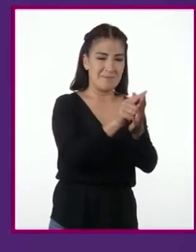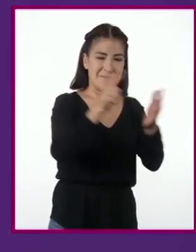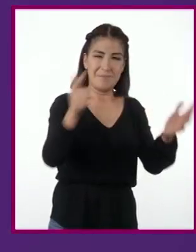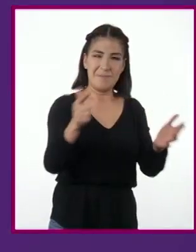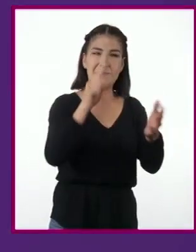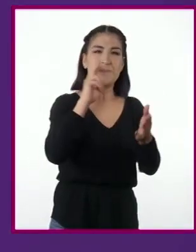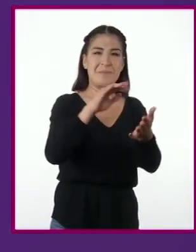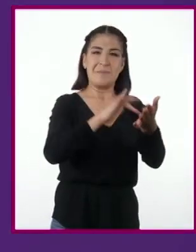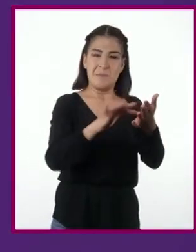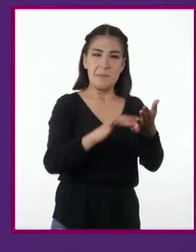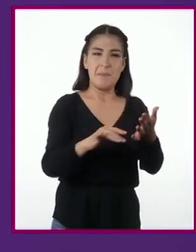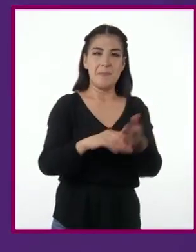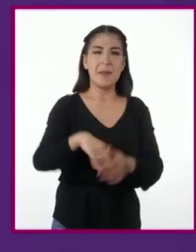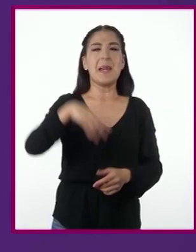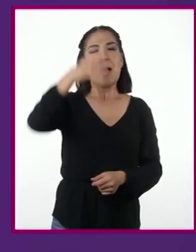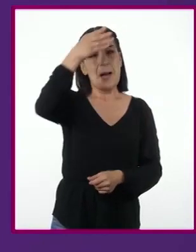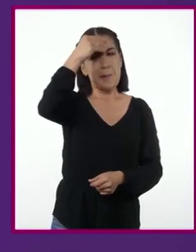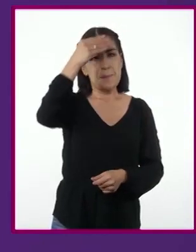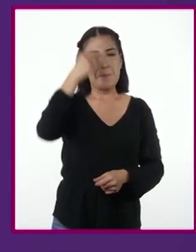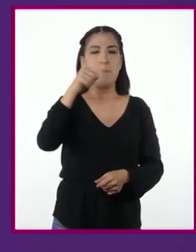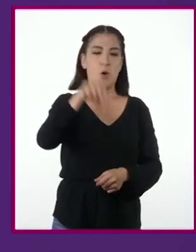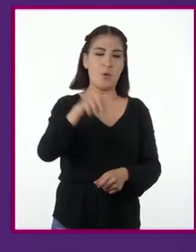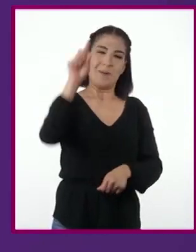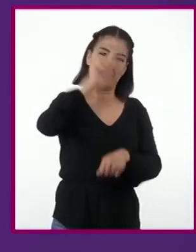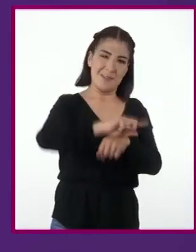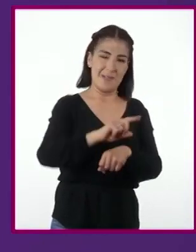texto El aprendizaje esperado.